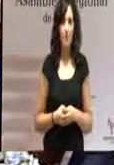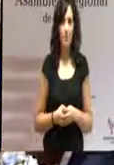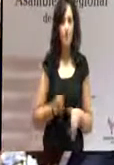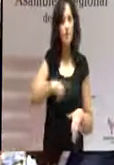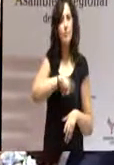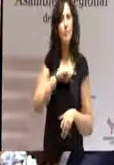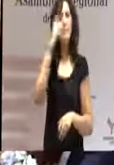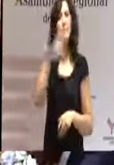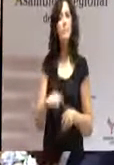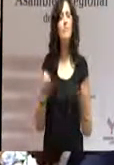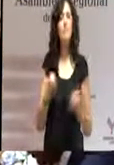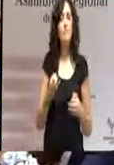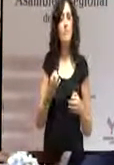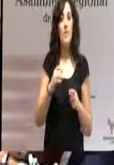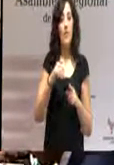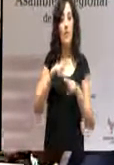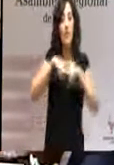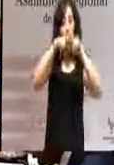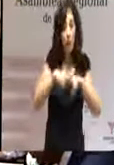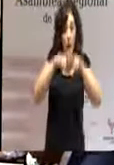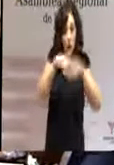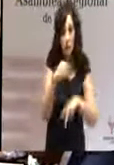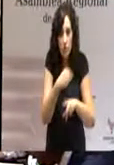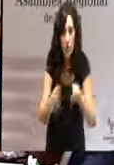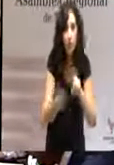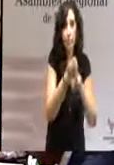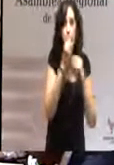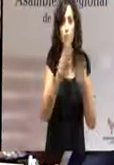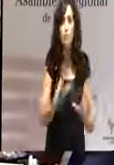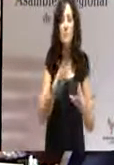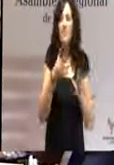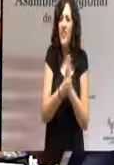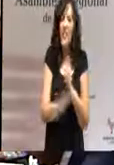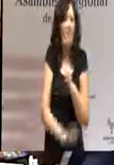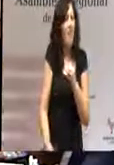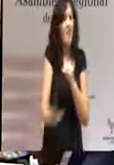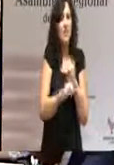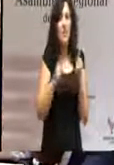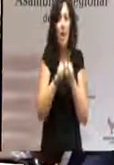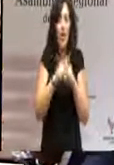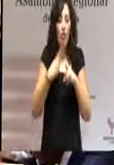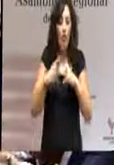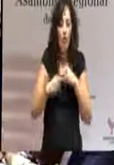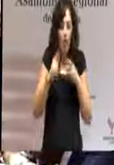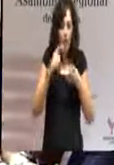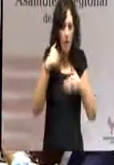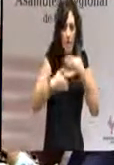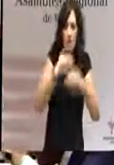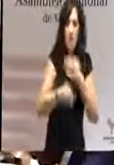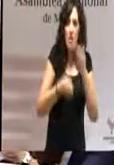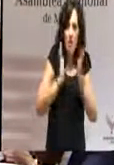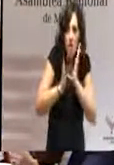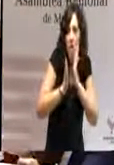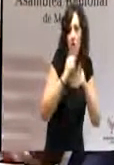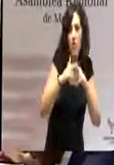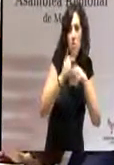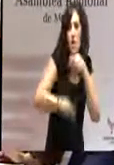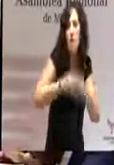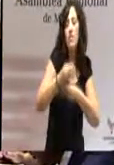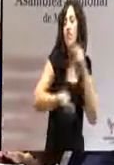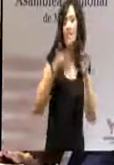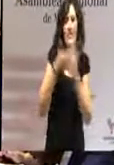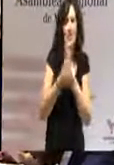buen diagnóstico es imprescindible para aplicar bien el tratamiento. Aprendamos las lecciones de su